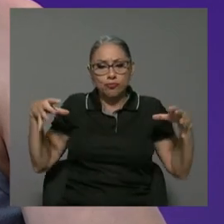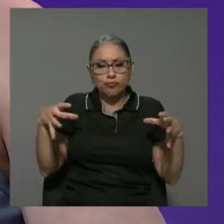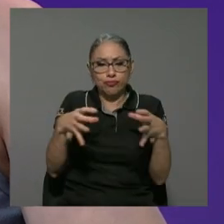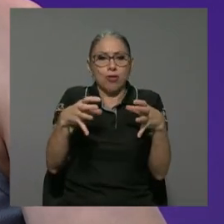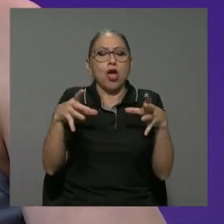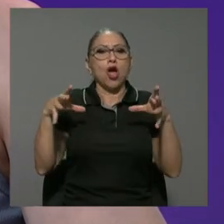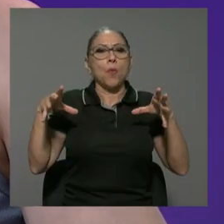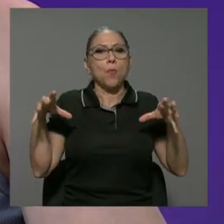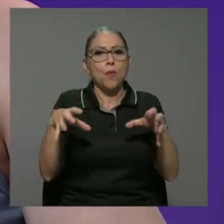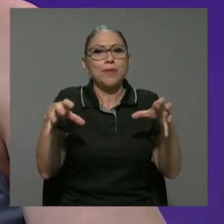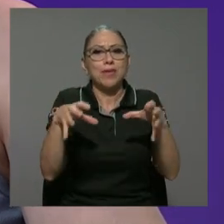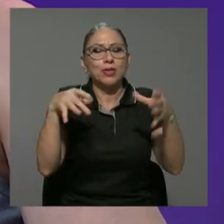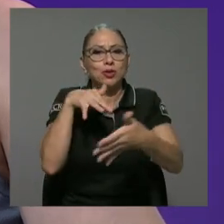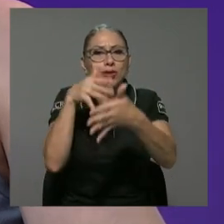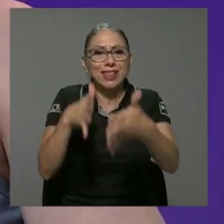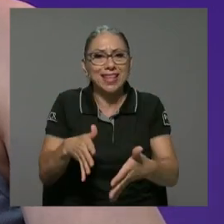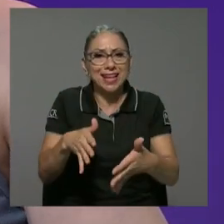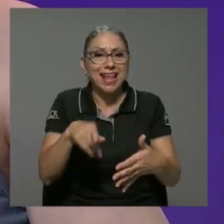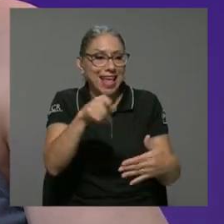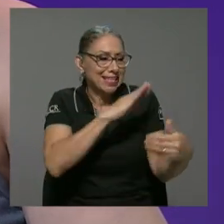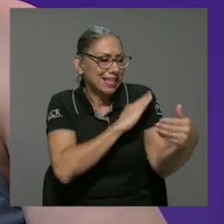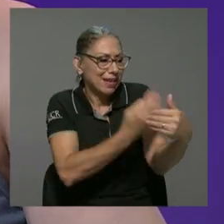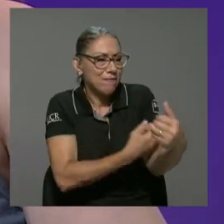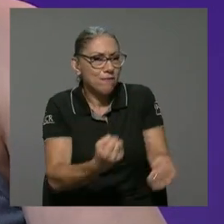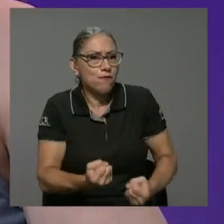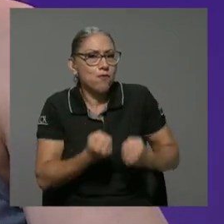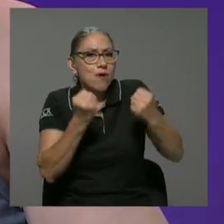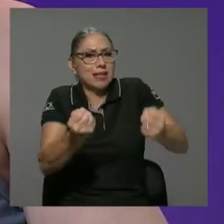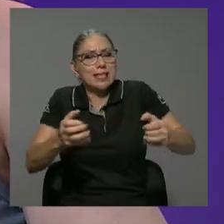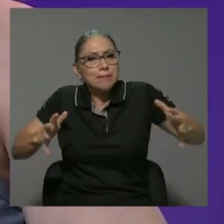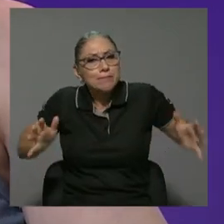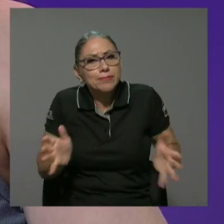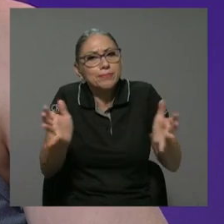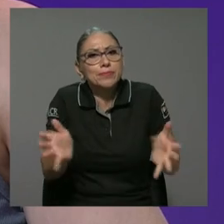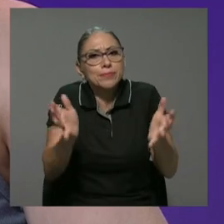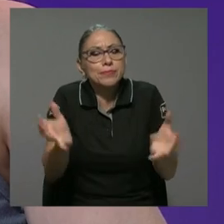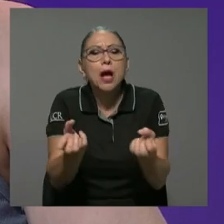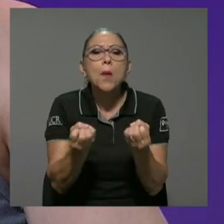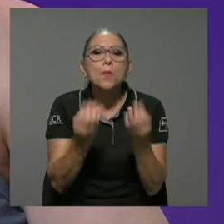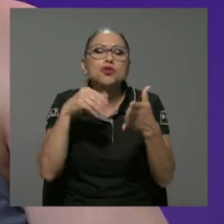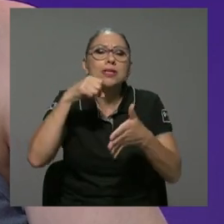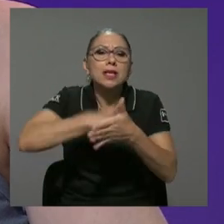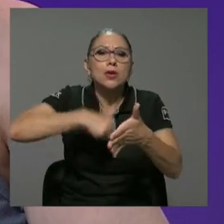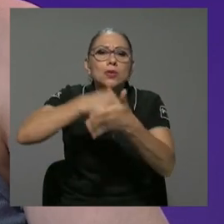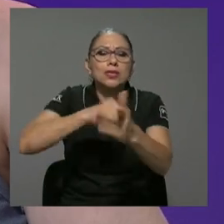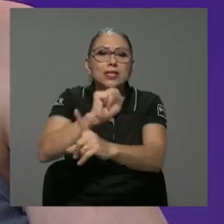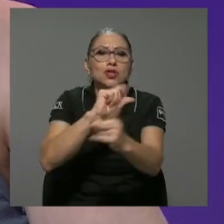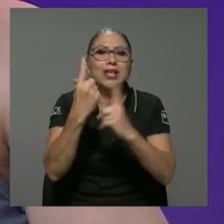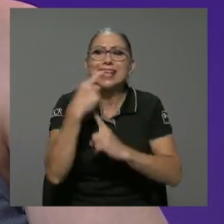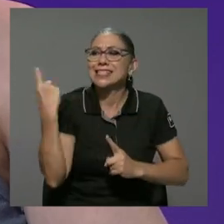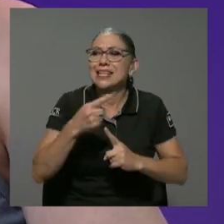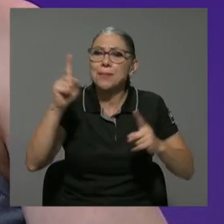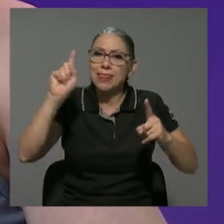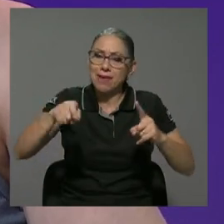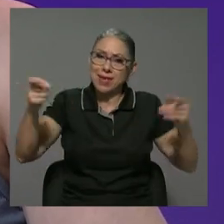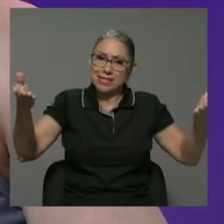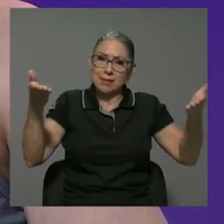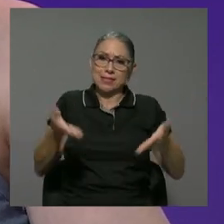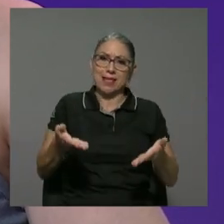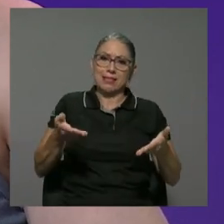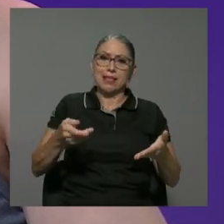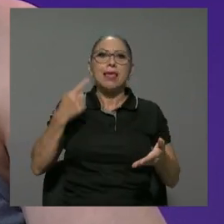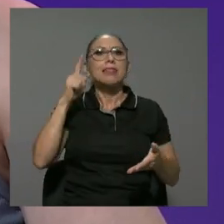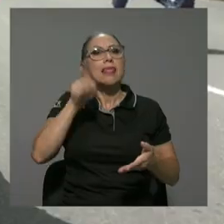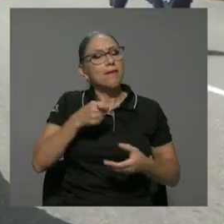Y creo que es esa fuerza, ese motor que aboga por muchísimas luchas sociales y que siempre tiene que estar presente y hacerse escuchar y